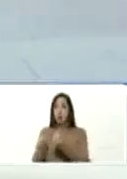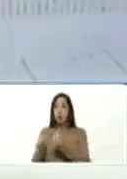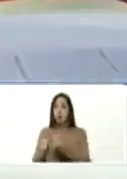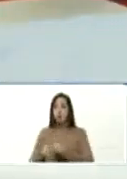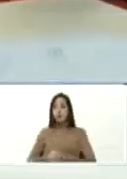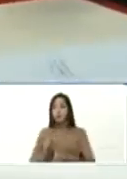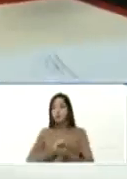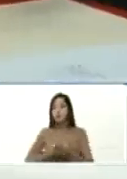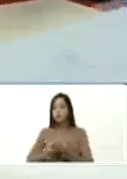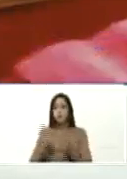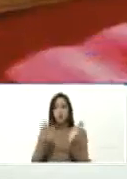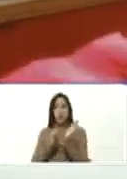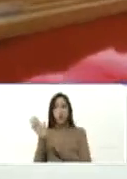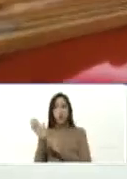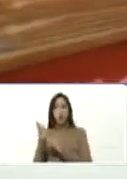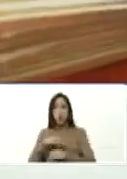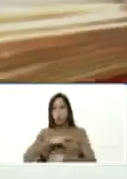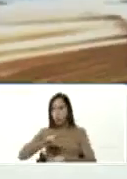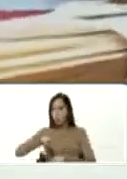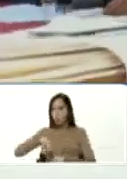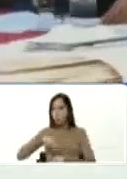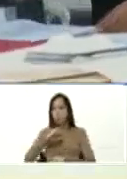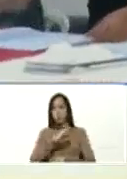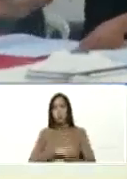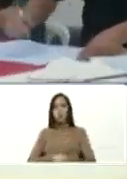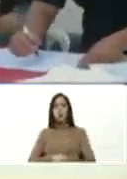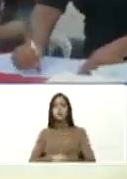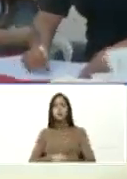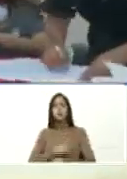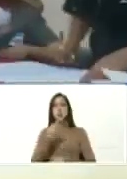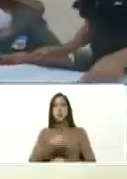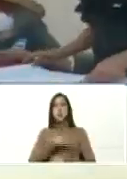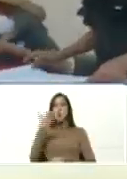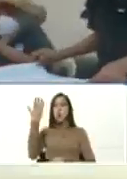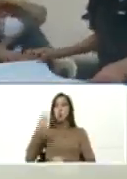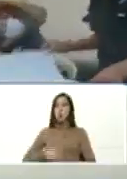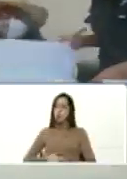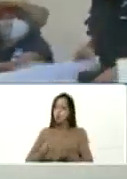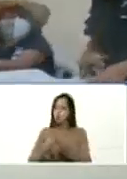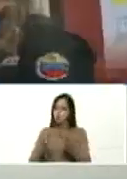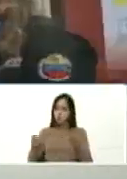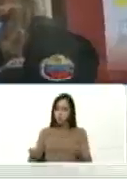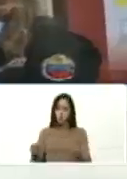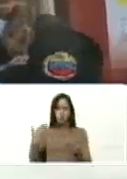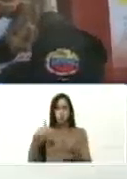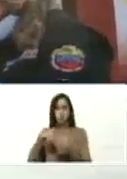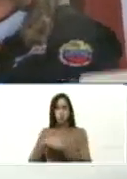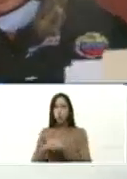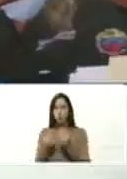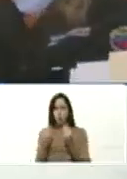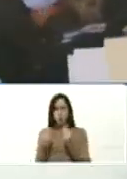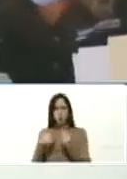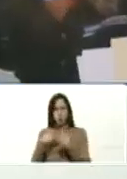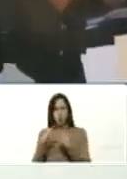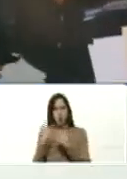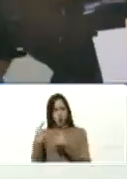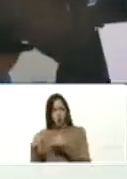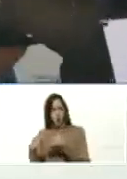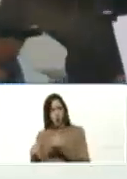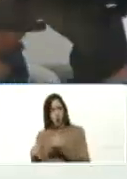través del Señor Jesucristo, nuestro Señor Jesucristo. Esta Biblia la atesoro, de verdad. Yo tengo varias Biblias ahí en mi casa, en mi